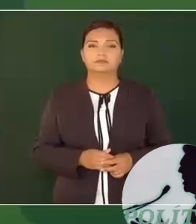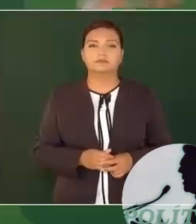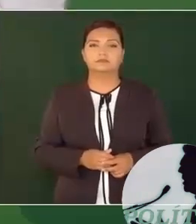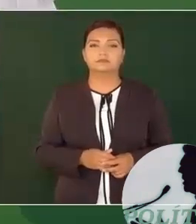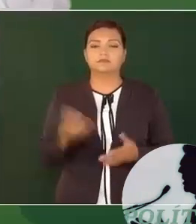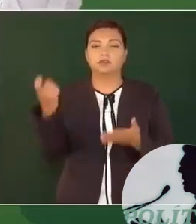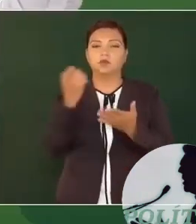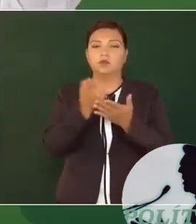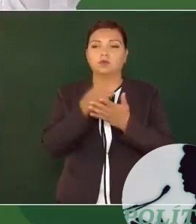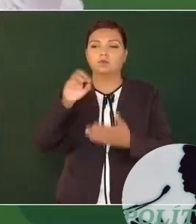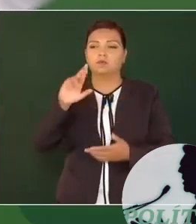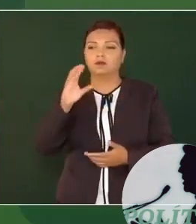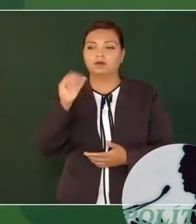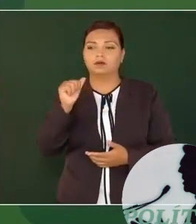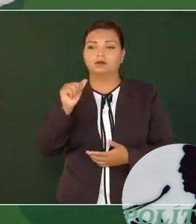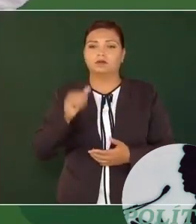comprábamos la marca